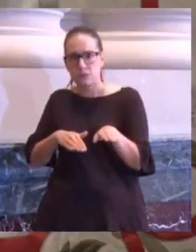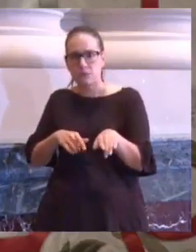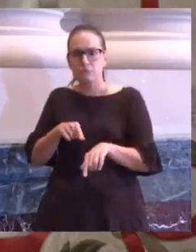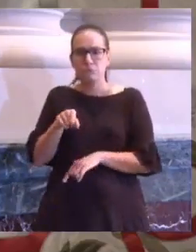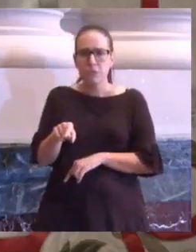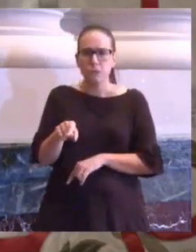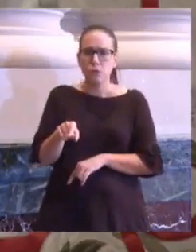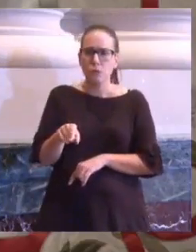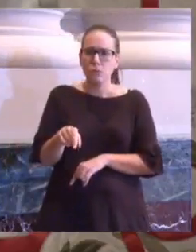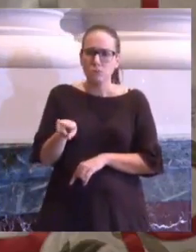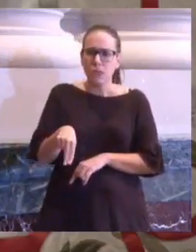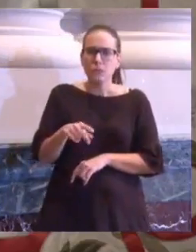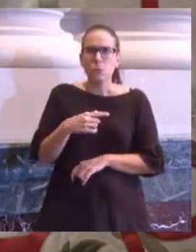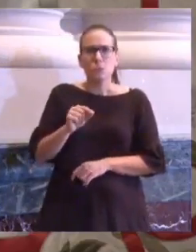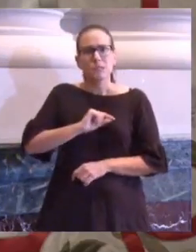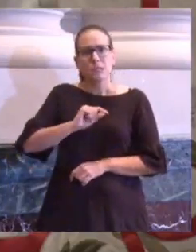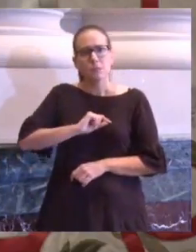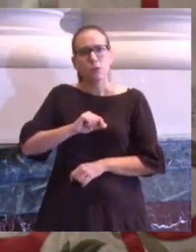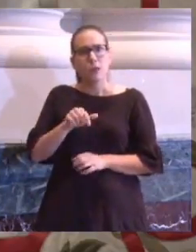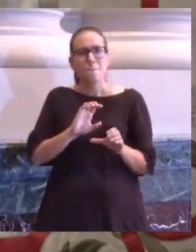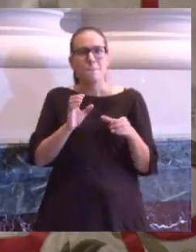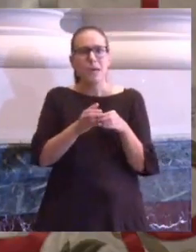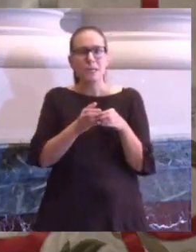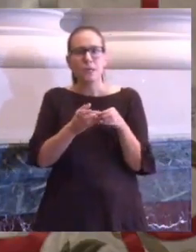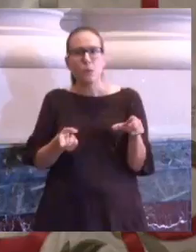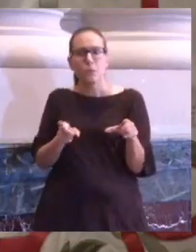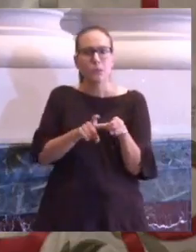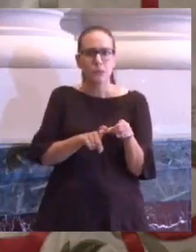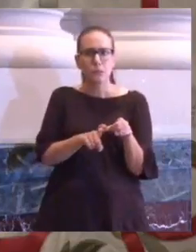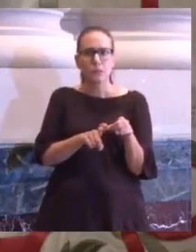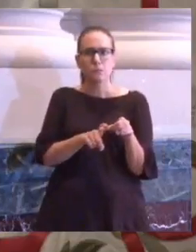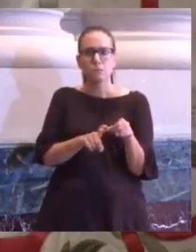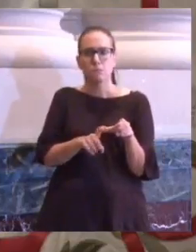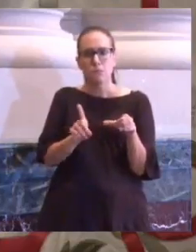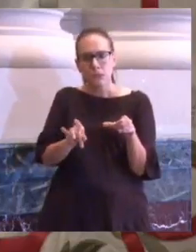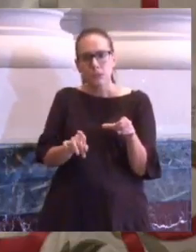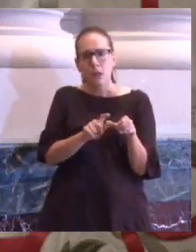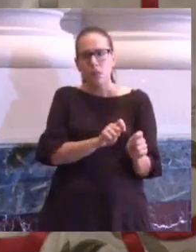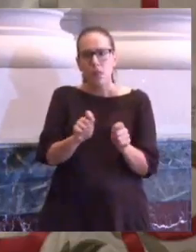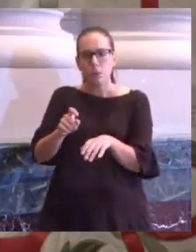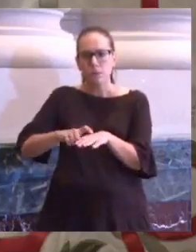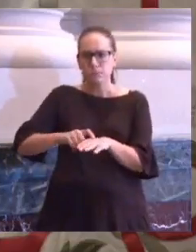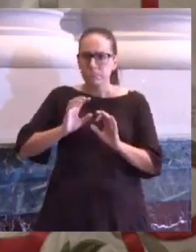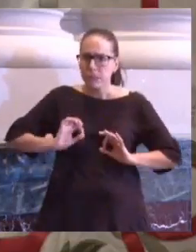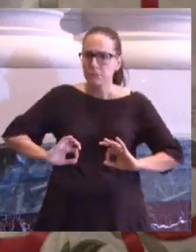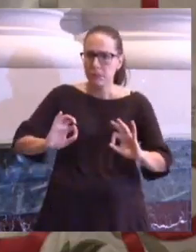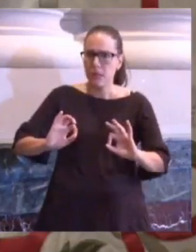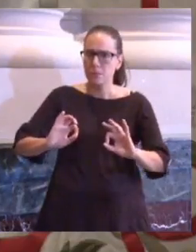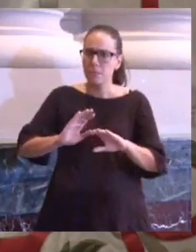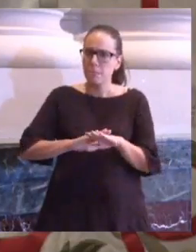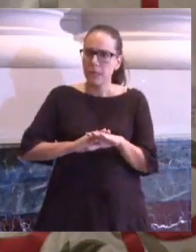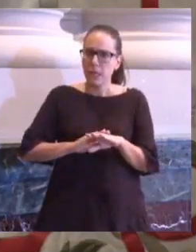tienen ese sentimiento de pertenecer a un partido, los faculta de manera especial para